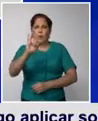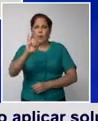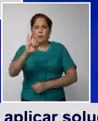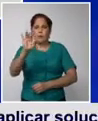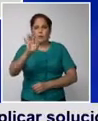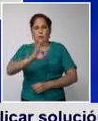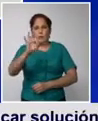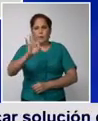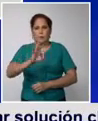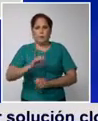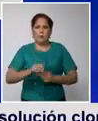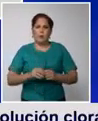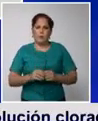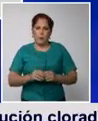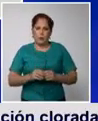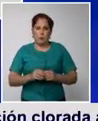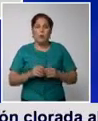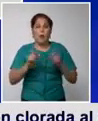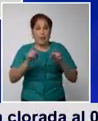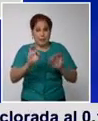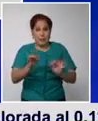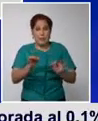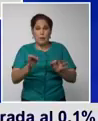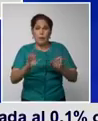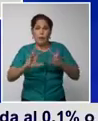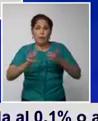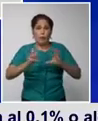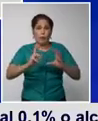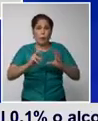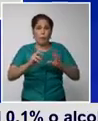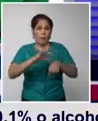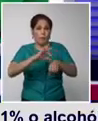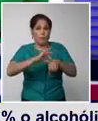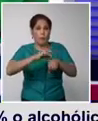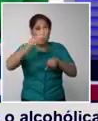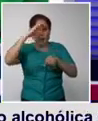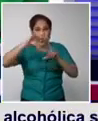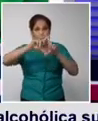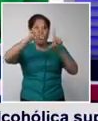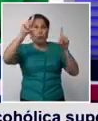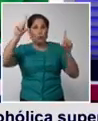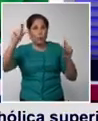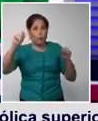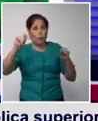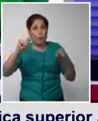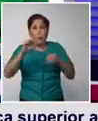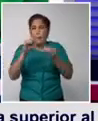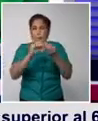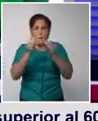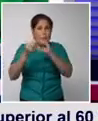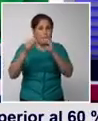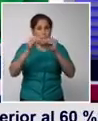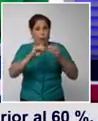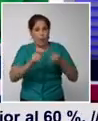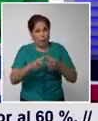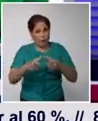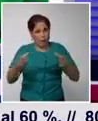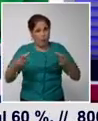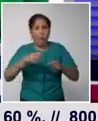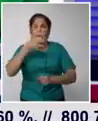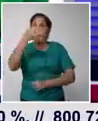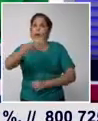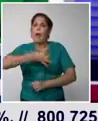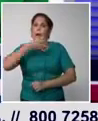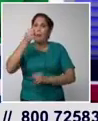0,47%. Este es el comportamiento en Cuba, con una transmisión todavía muy elevada. Hemos visto en detalle